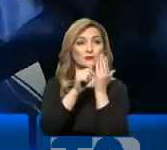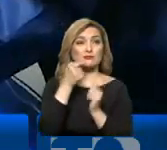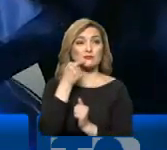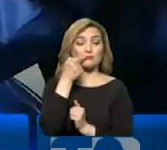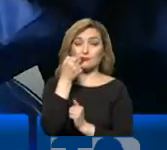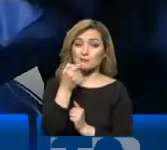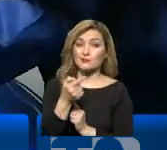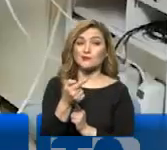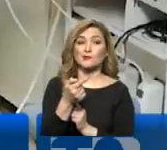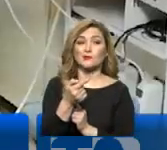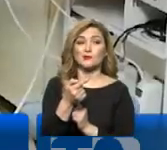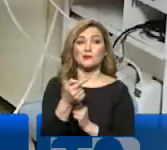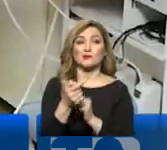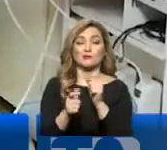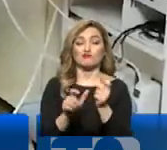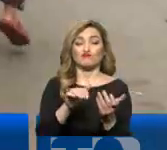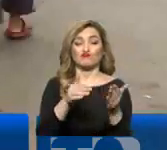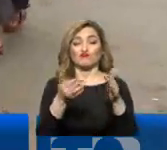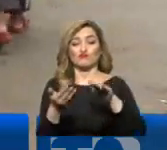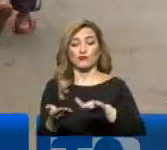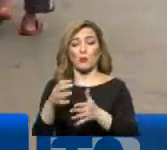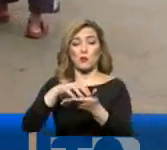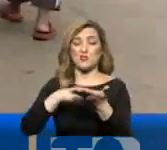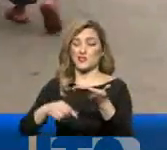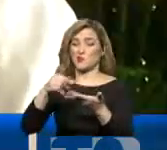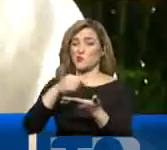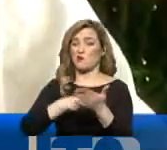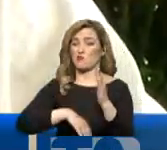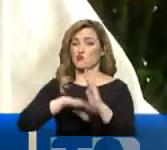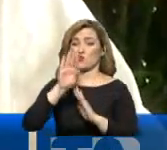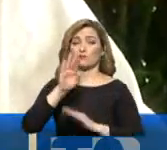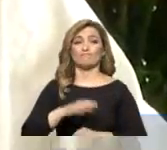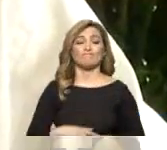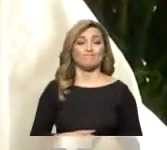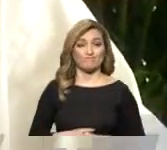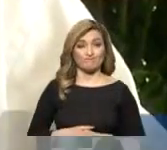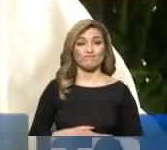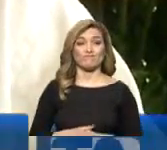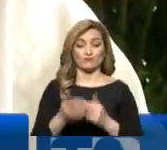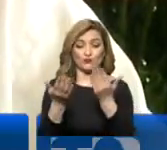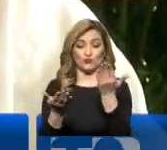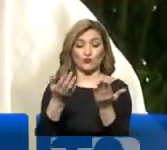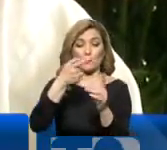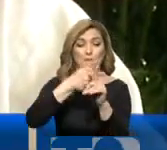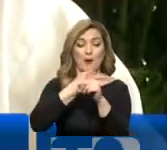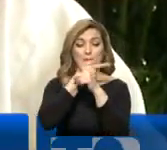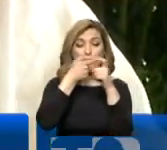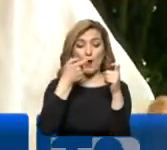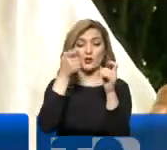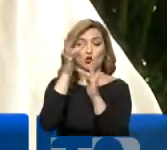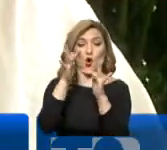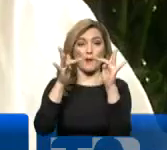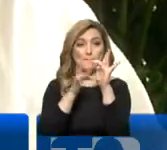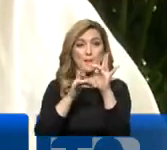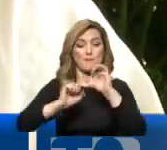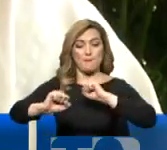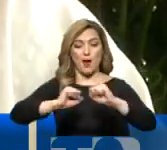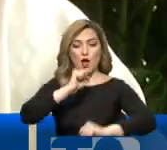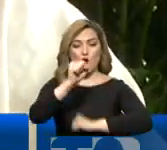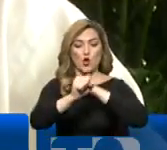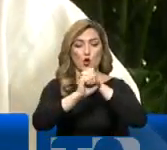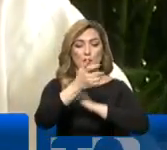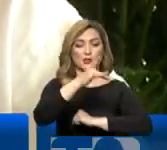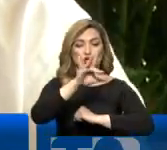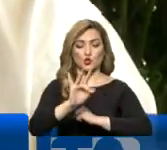la enorme mortalidad que afectó a la provincia del Guayas. Nosotros hacemos la comparación entre marzo, abril, mayo del 2018,